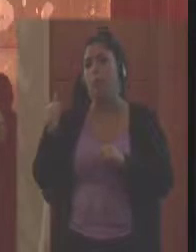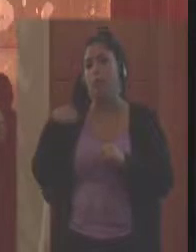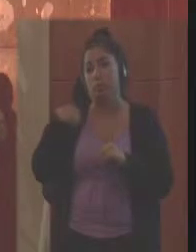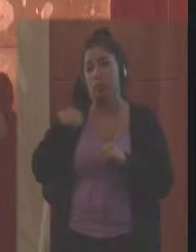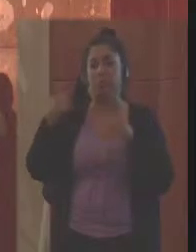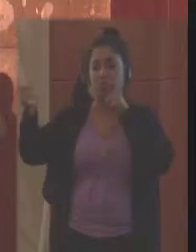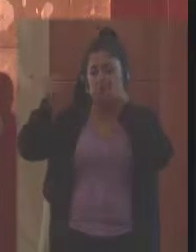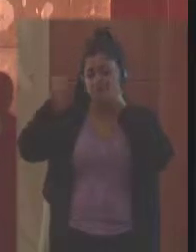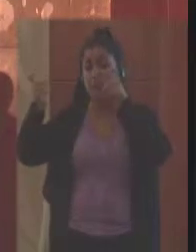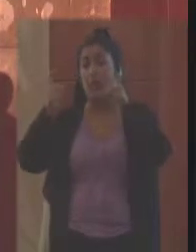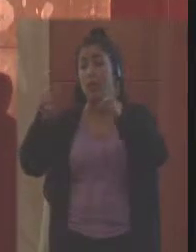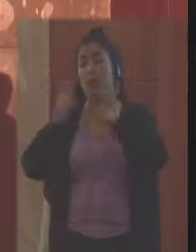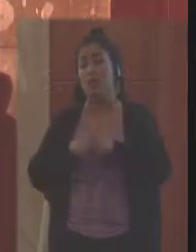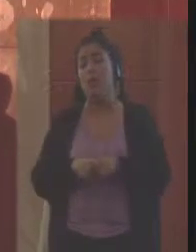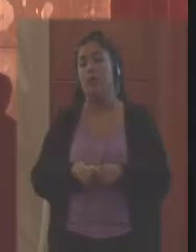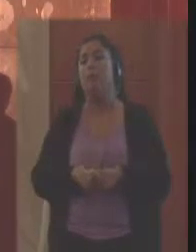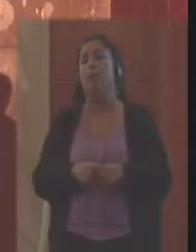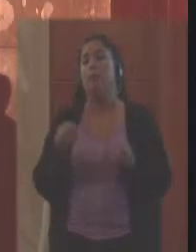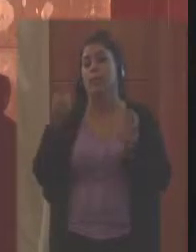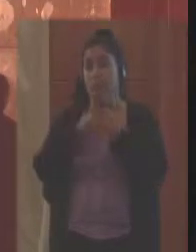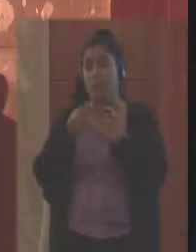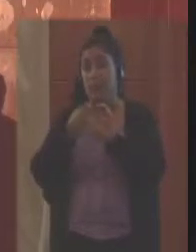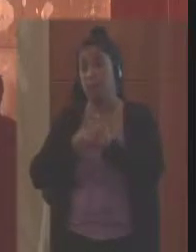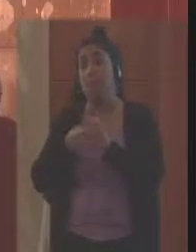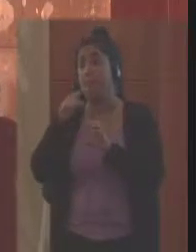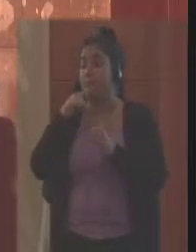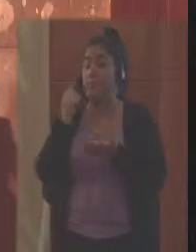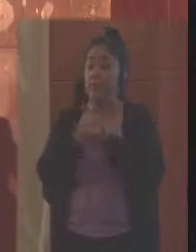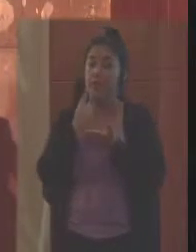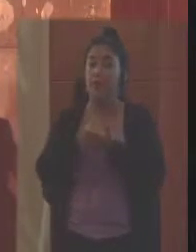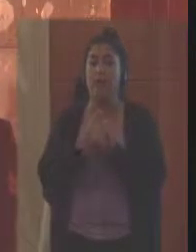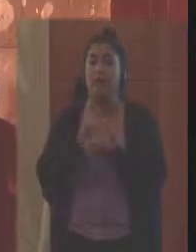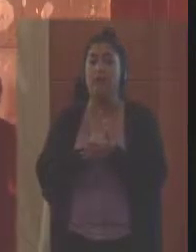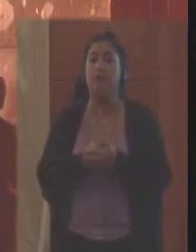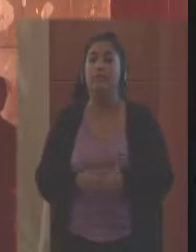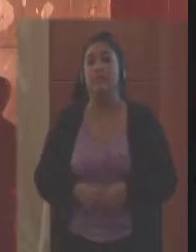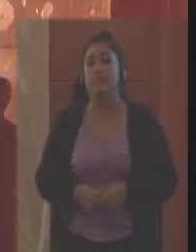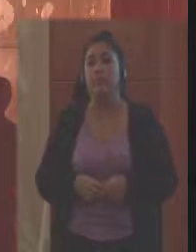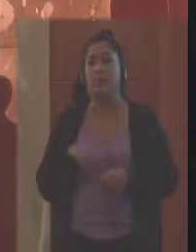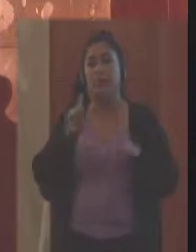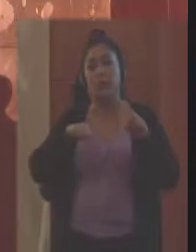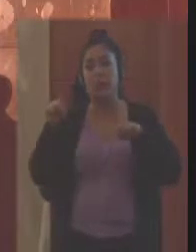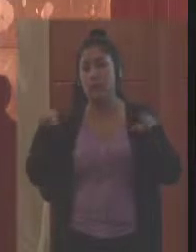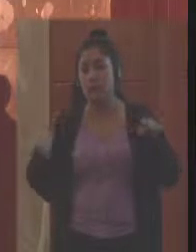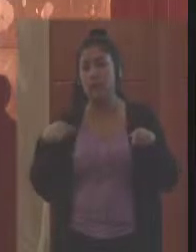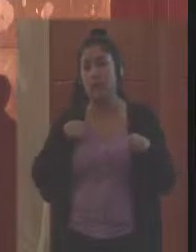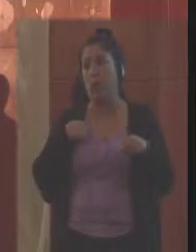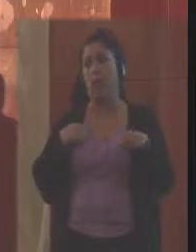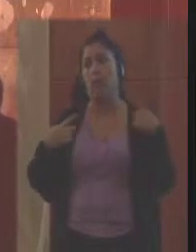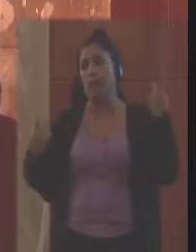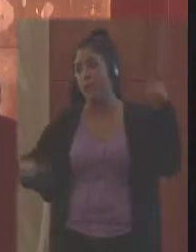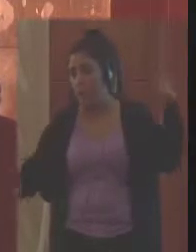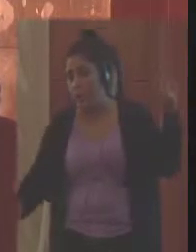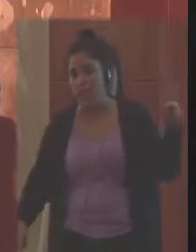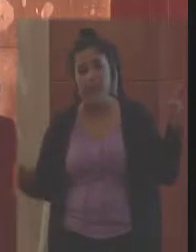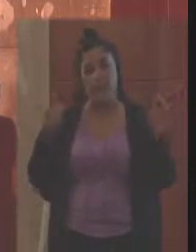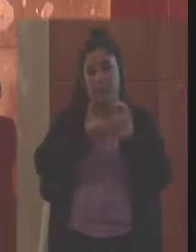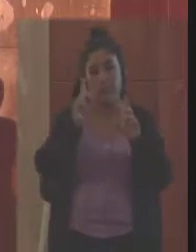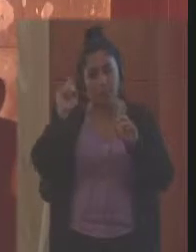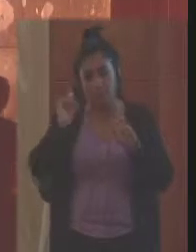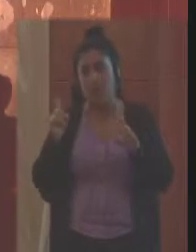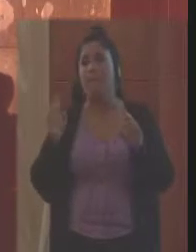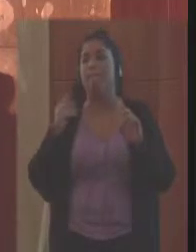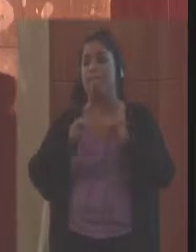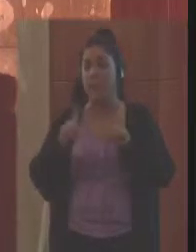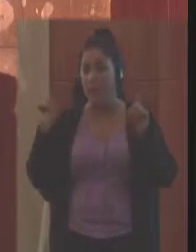lideramos y fue uno de los esquemas más agradables de discutir en el Congreso de la República. No tengo orígenes políticos, aclaro también esa parte, pero